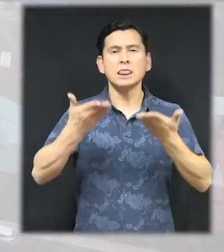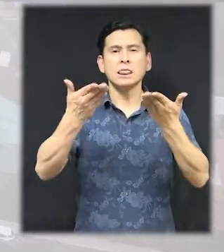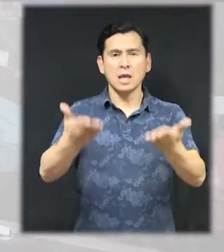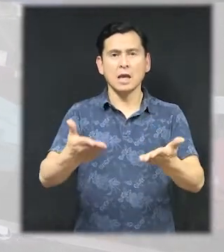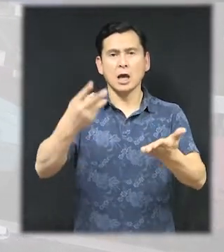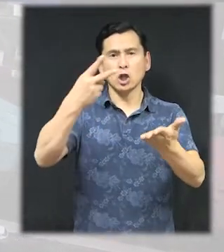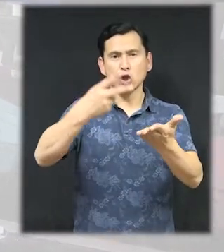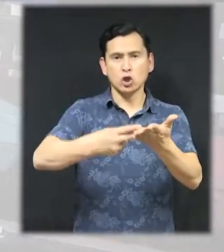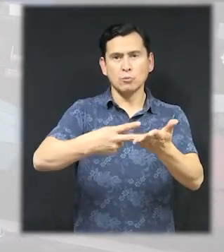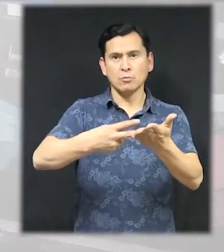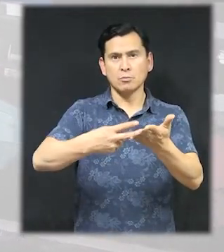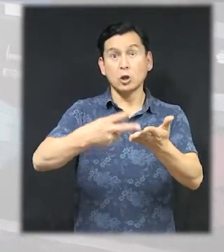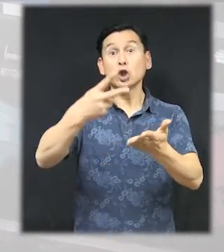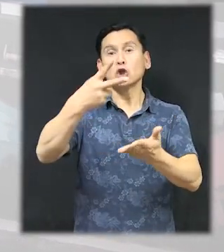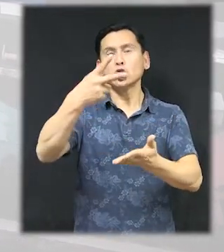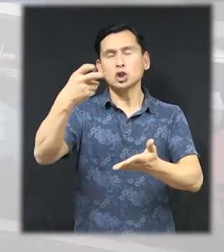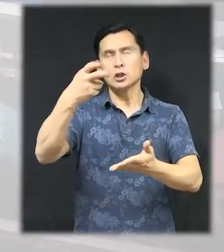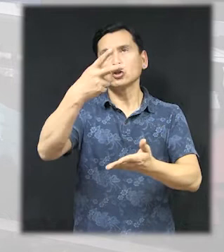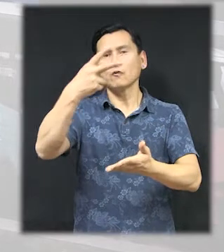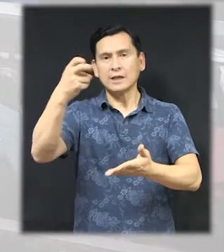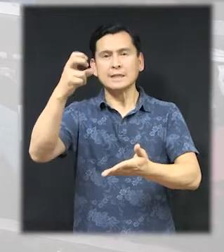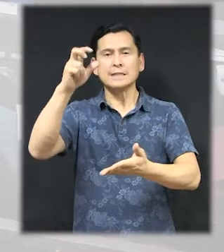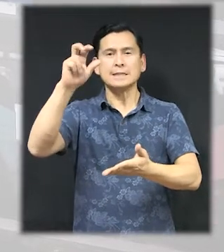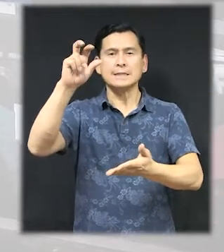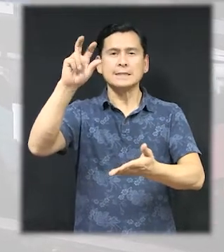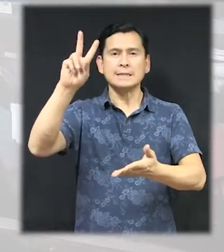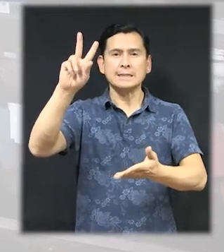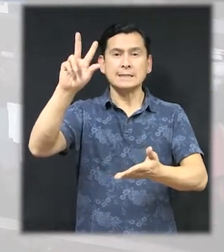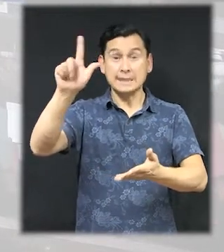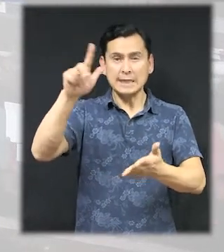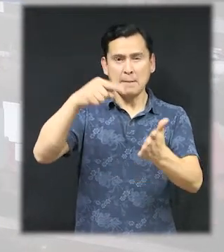son lo que se le entrega, estas